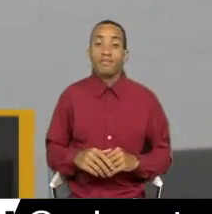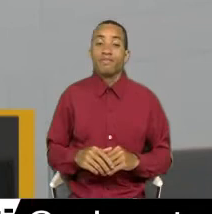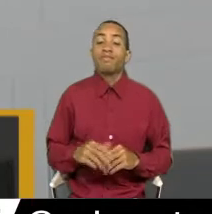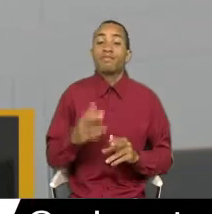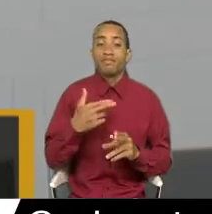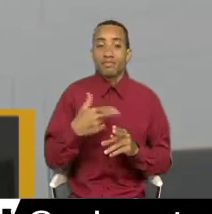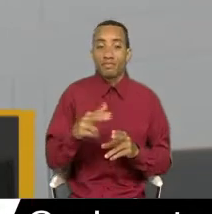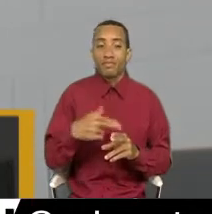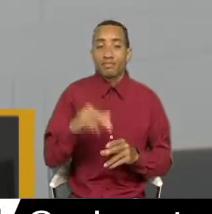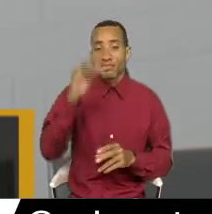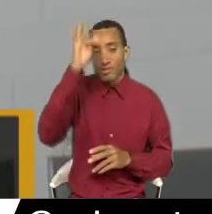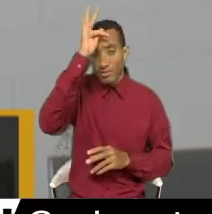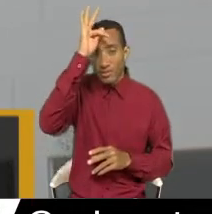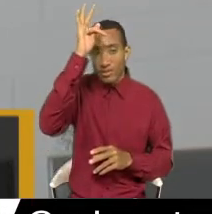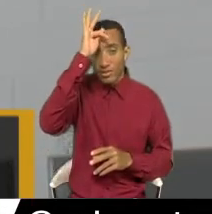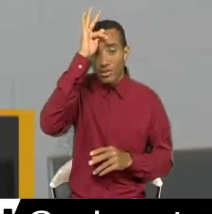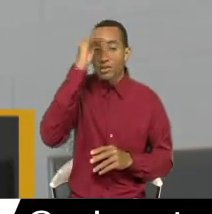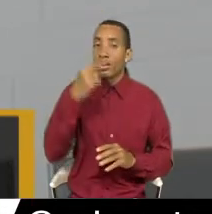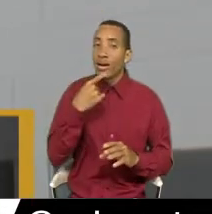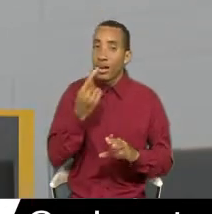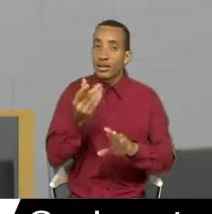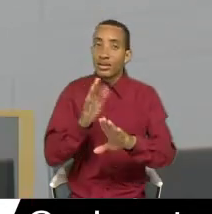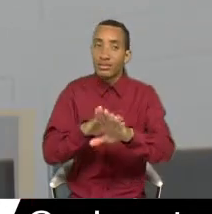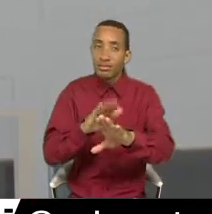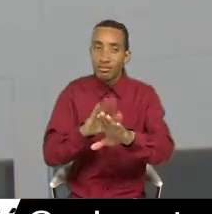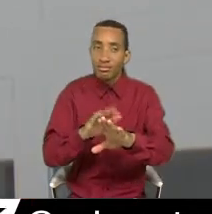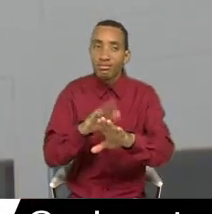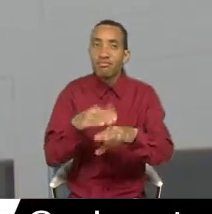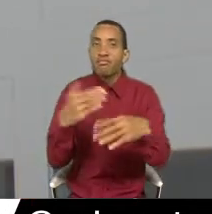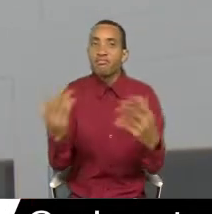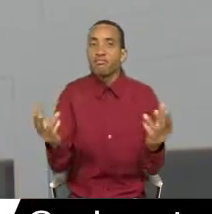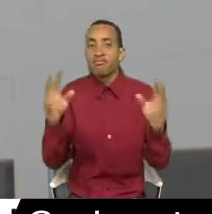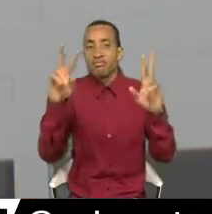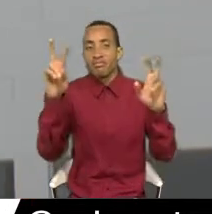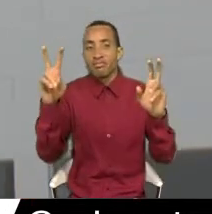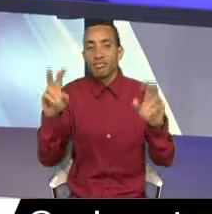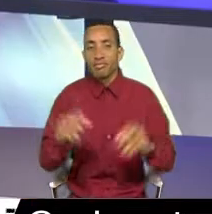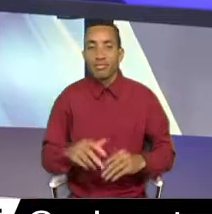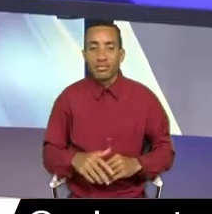horas el hospital regional se estará pronunciando acerca de este tema.